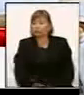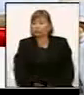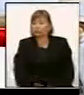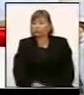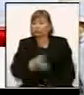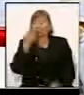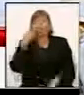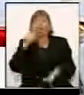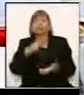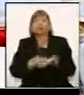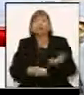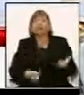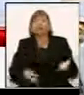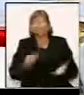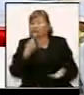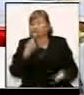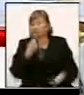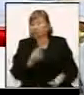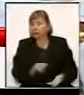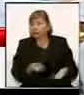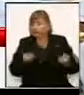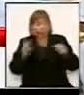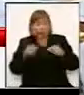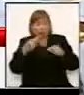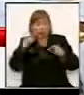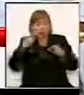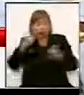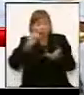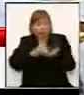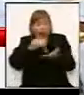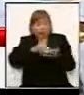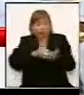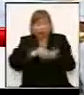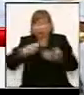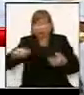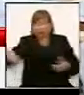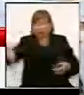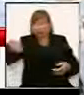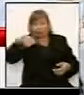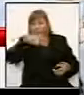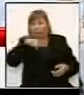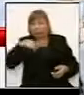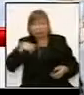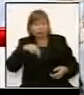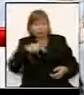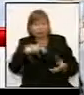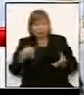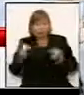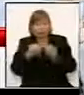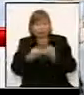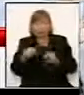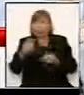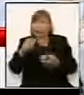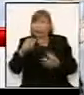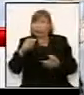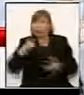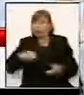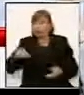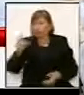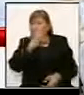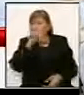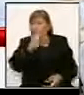¿Para qué? Usted lo ha dicho, aquí sumemos entre nosotros, que la Municipalidad de Lima no dé